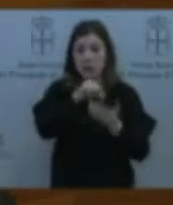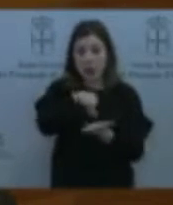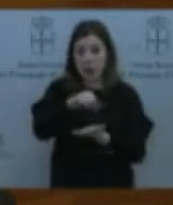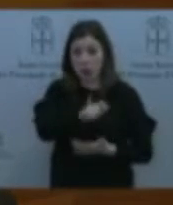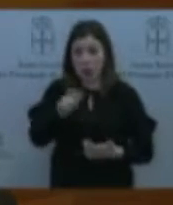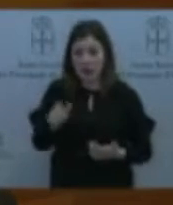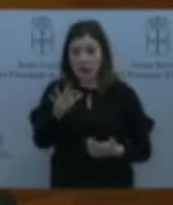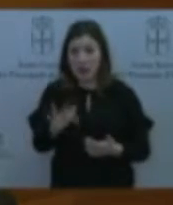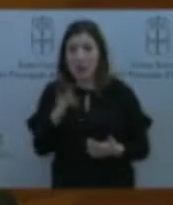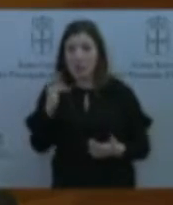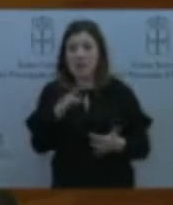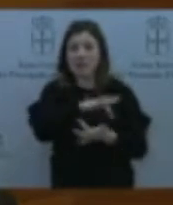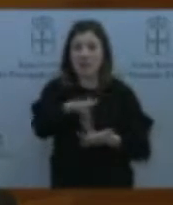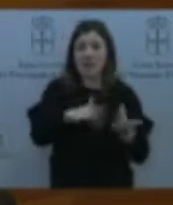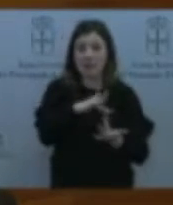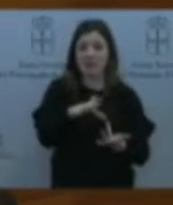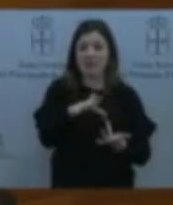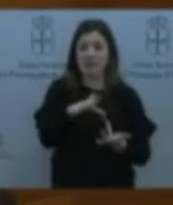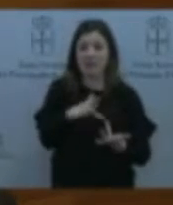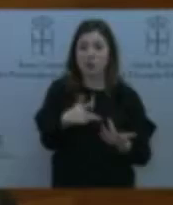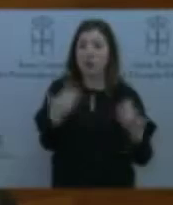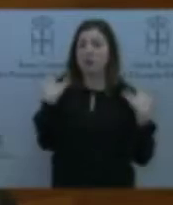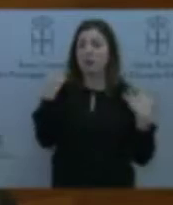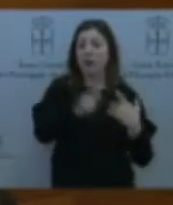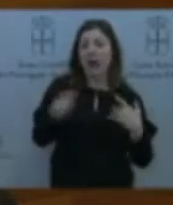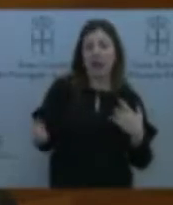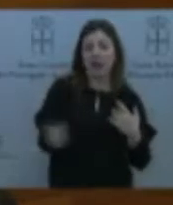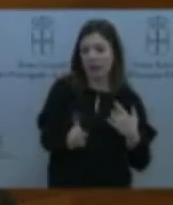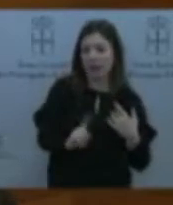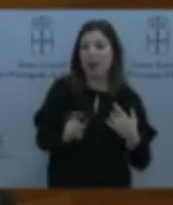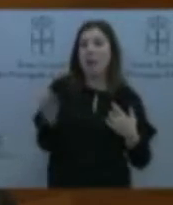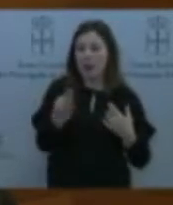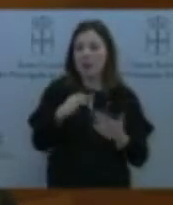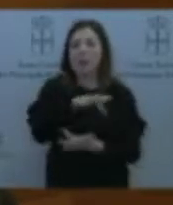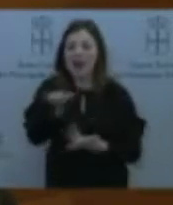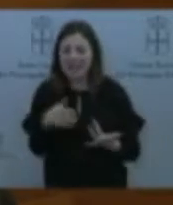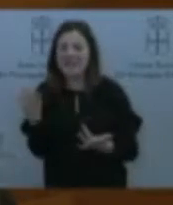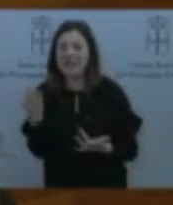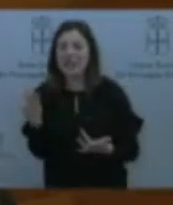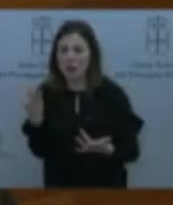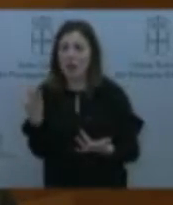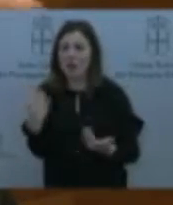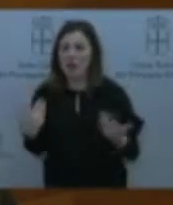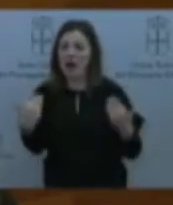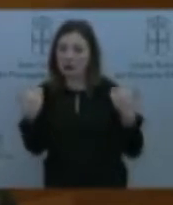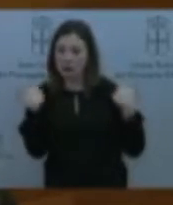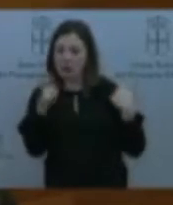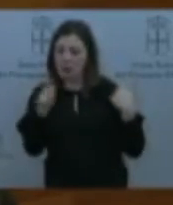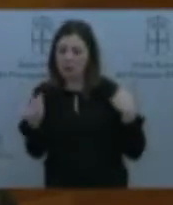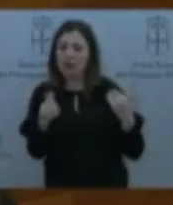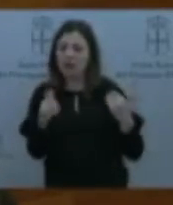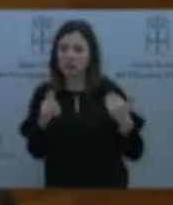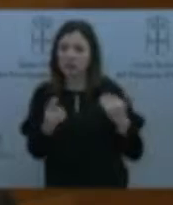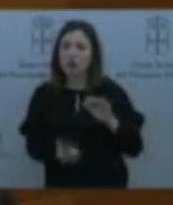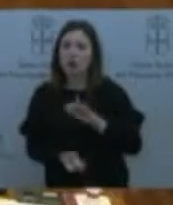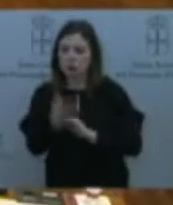pagasen la gente y que la pagasen quien les había creado. No fue solo en España, usted lo sabe, en todo el mundo se reproducían estos movimientos